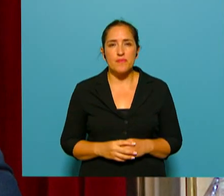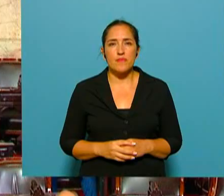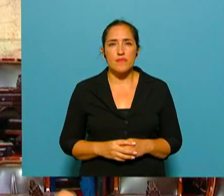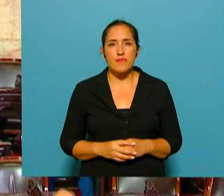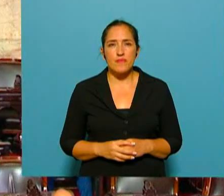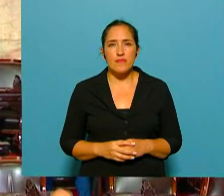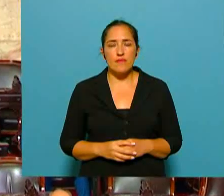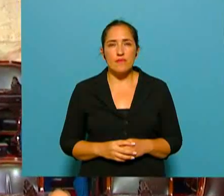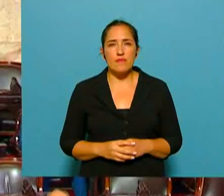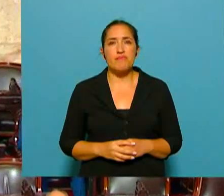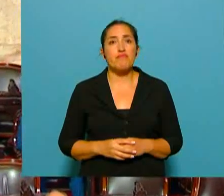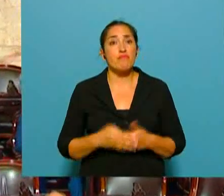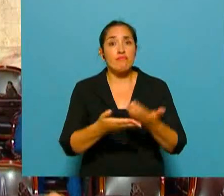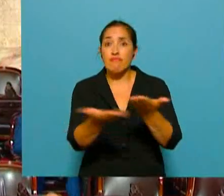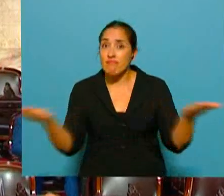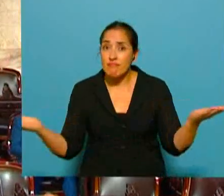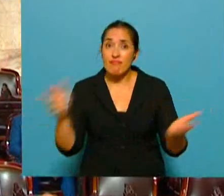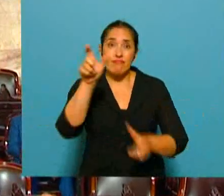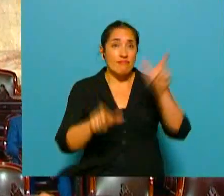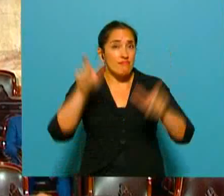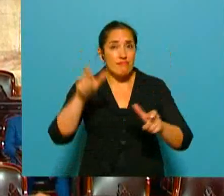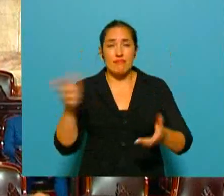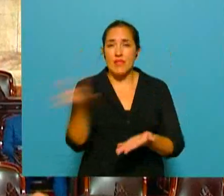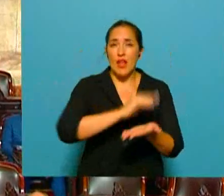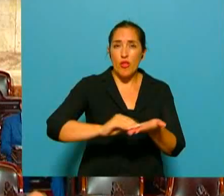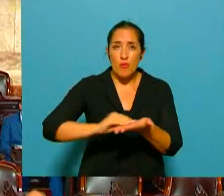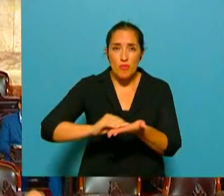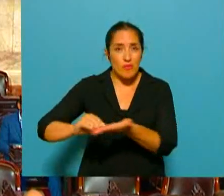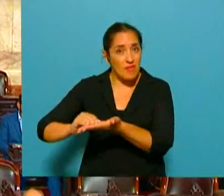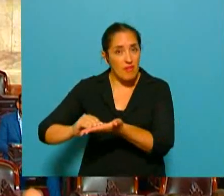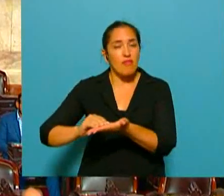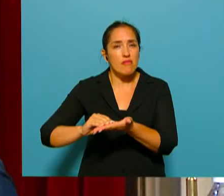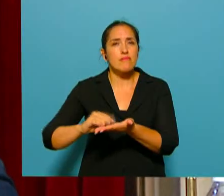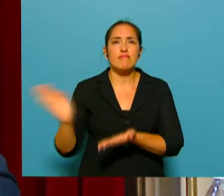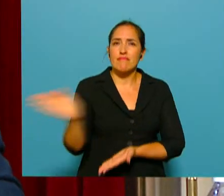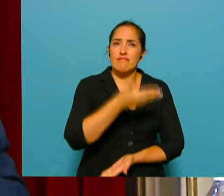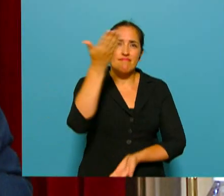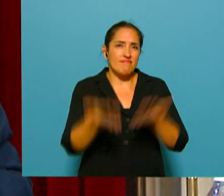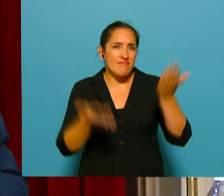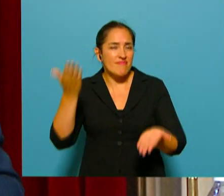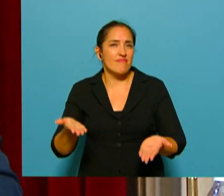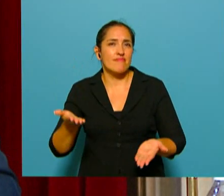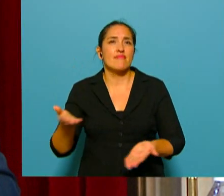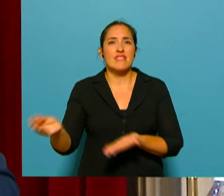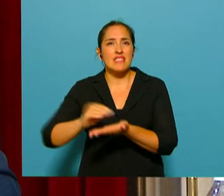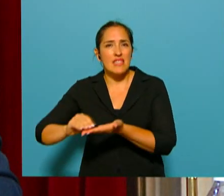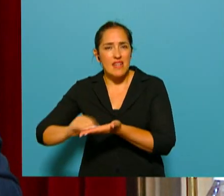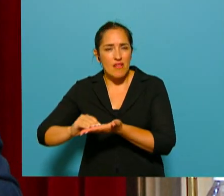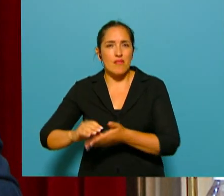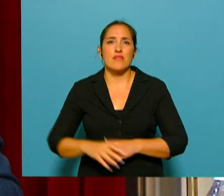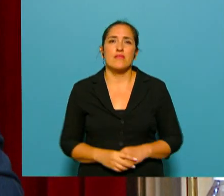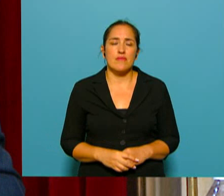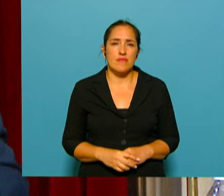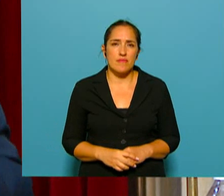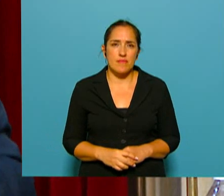Suprema, señores y señoras diputados y diputadas, señoras y señores senadoras y